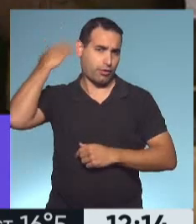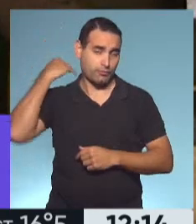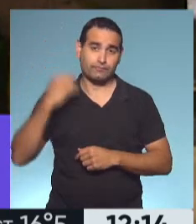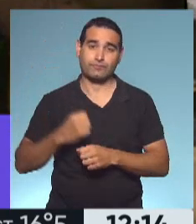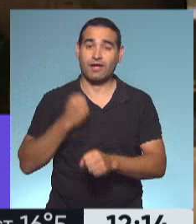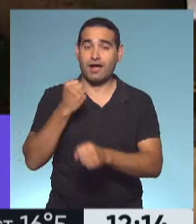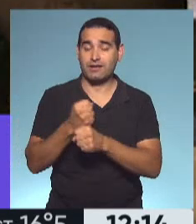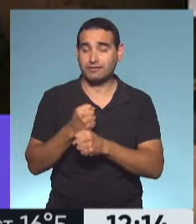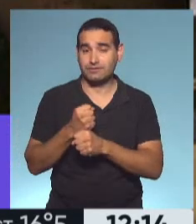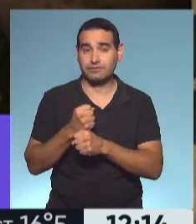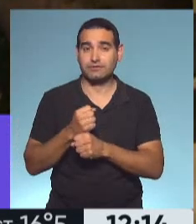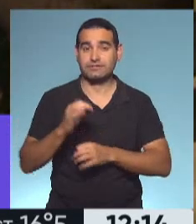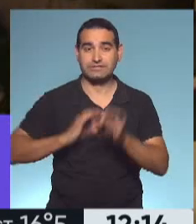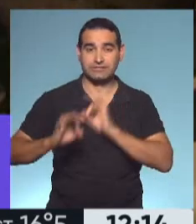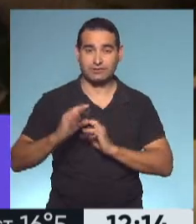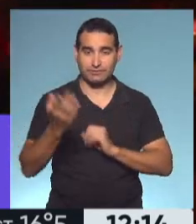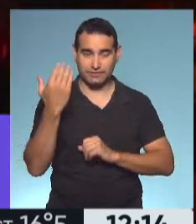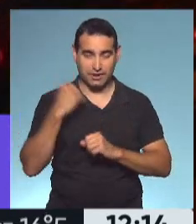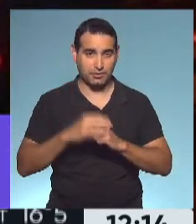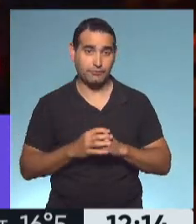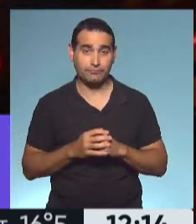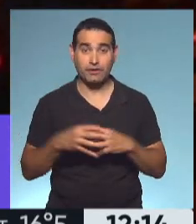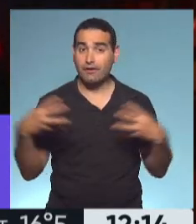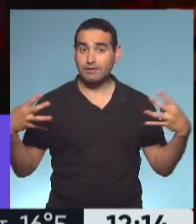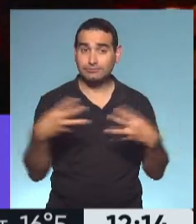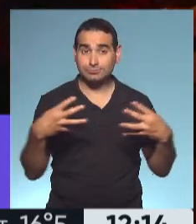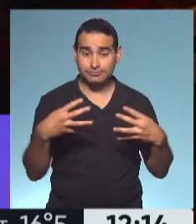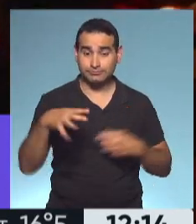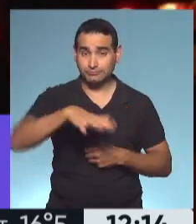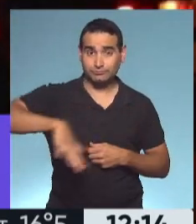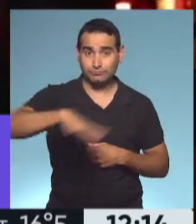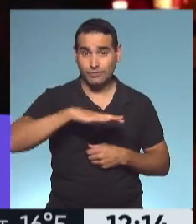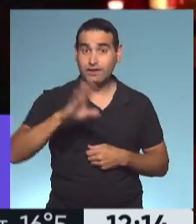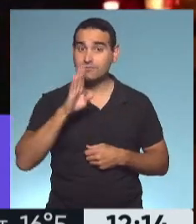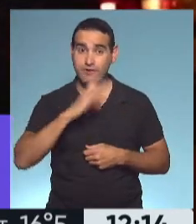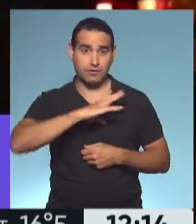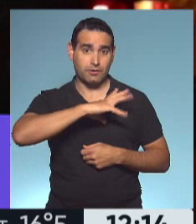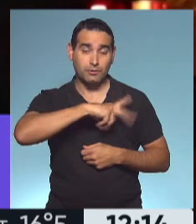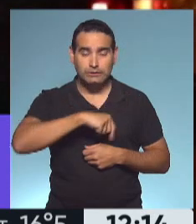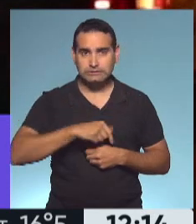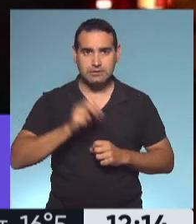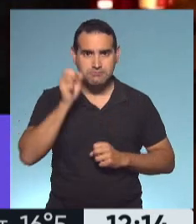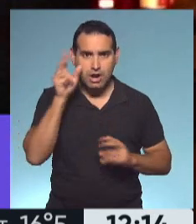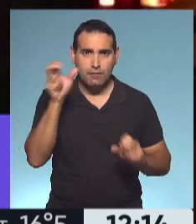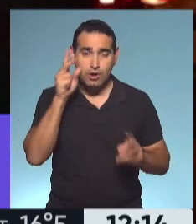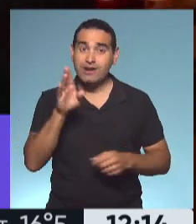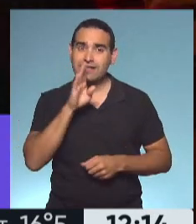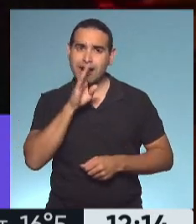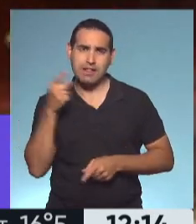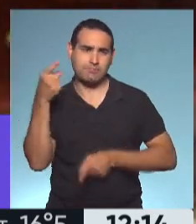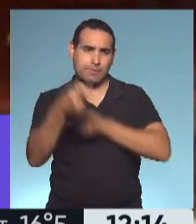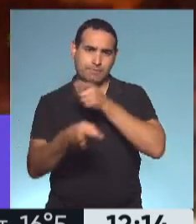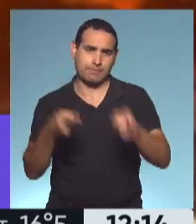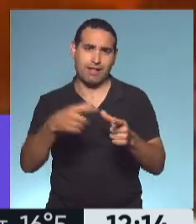hasta mediados del siglo pasado. El conflicto en Medio Oriente que se intensifica con ataques de Israel sobre